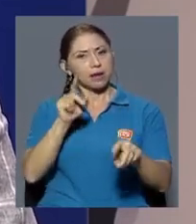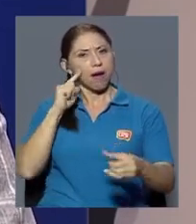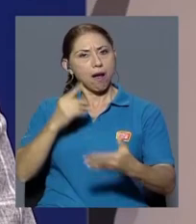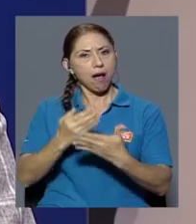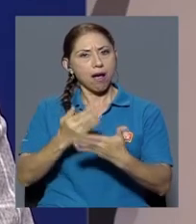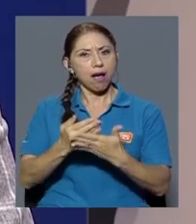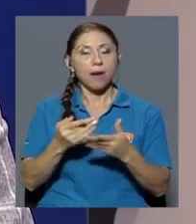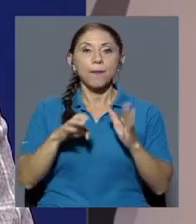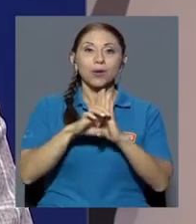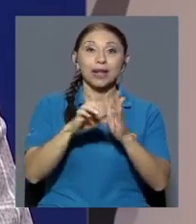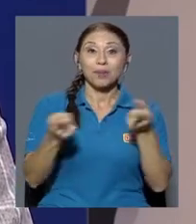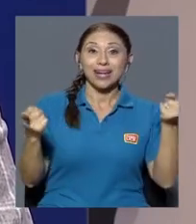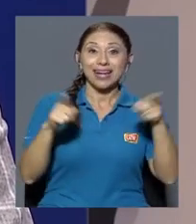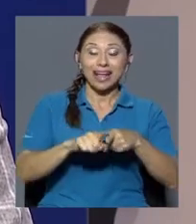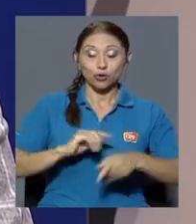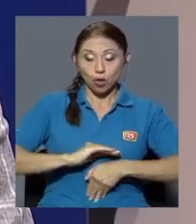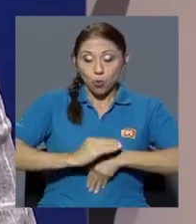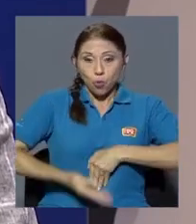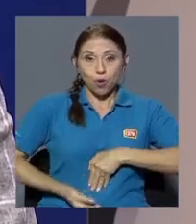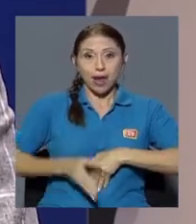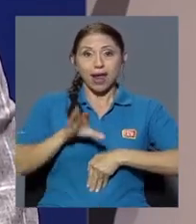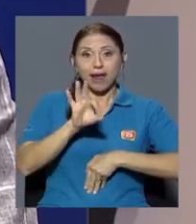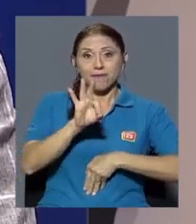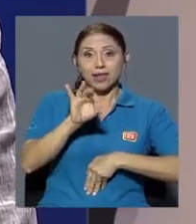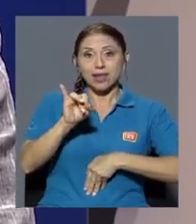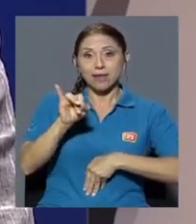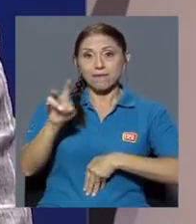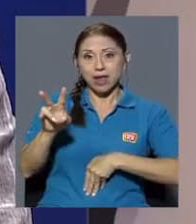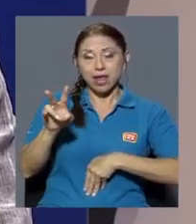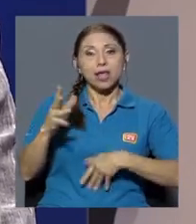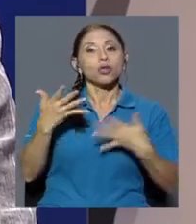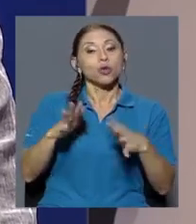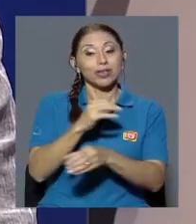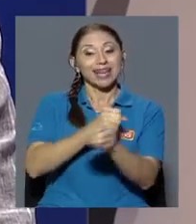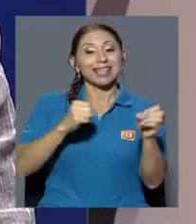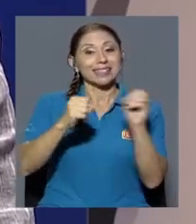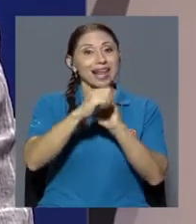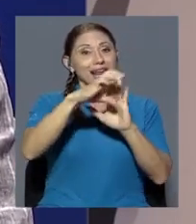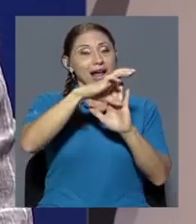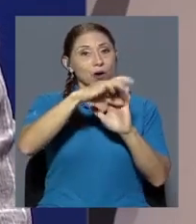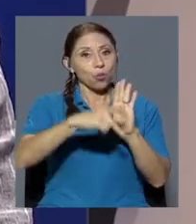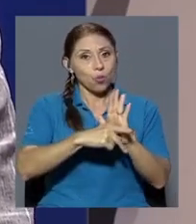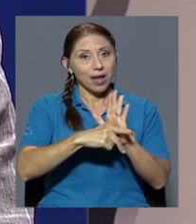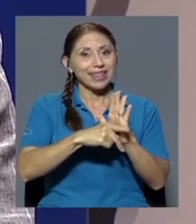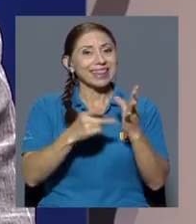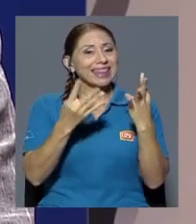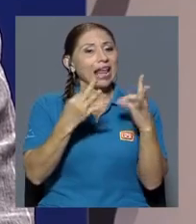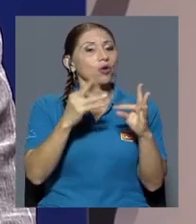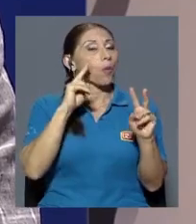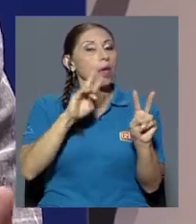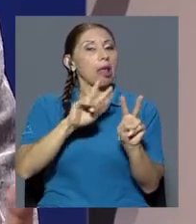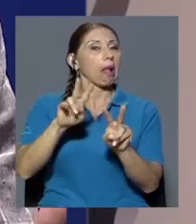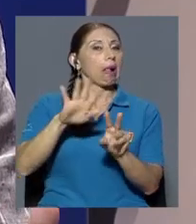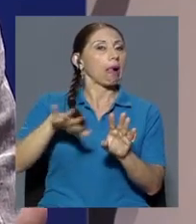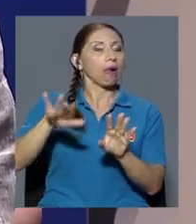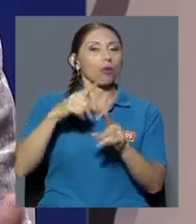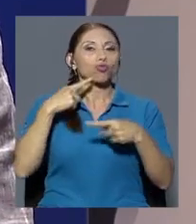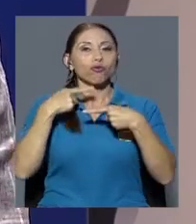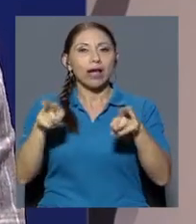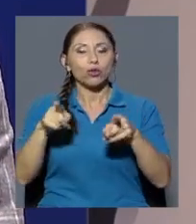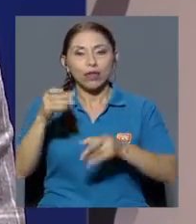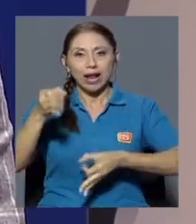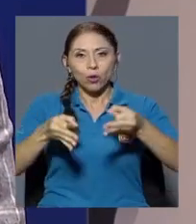por ejemplo en el caso de la fertilización in vitro donde la sala trato de desconocer un un fallo de la corte interamericana